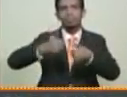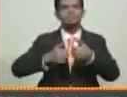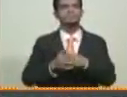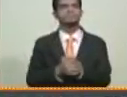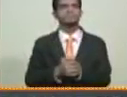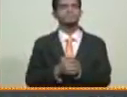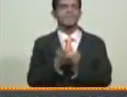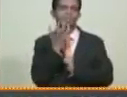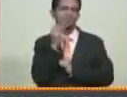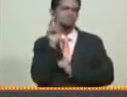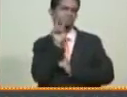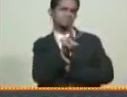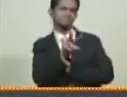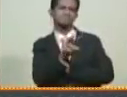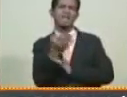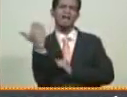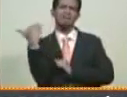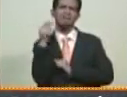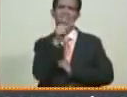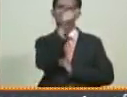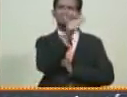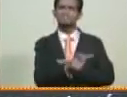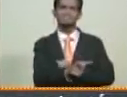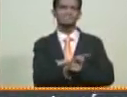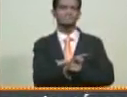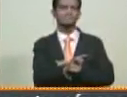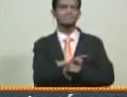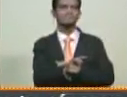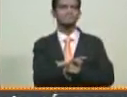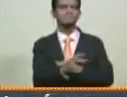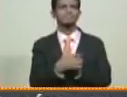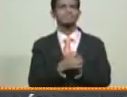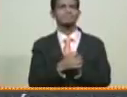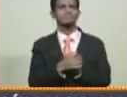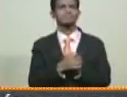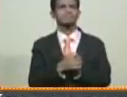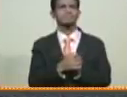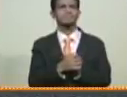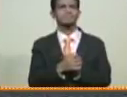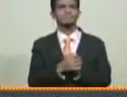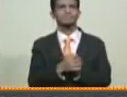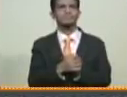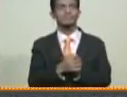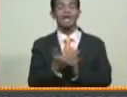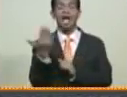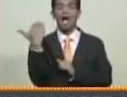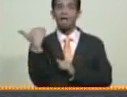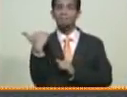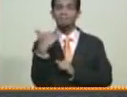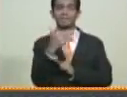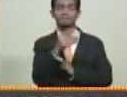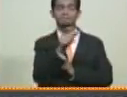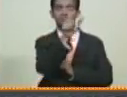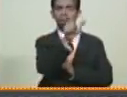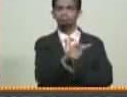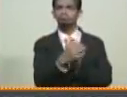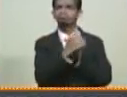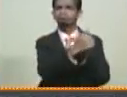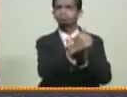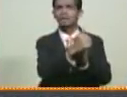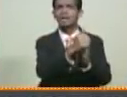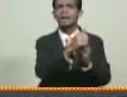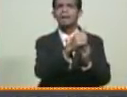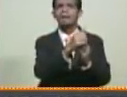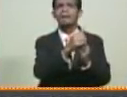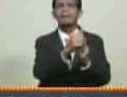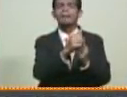se pone a revisar los candidatos, este señor de la calle, ¿verdad? Fue el que dirigió el proceso de paz en Colombia.